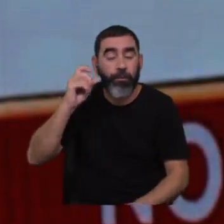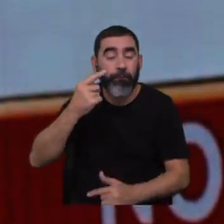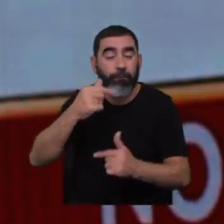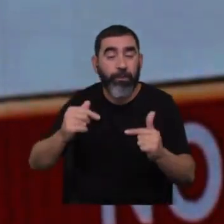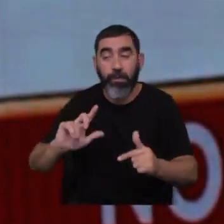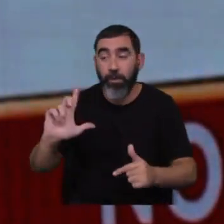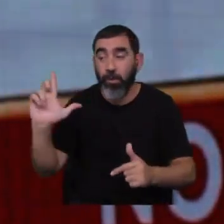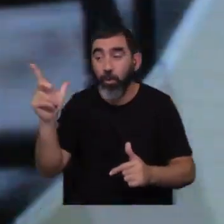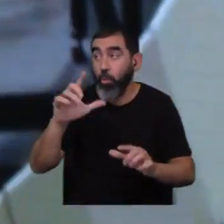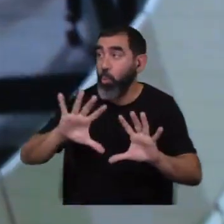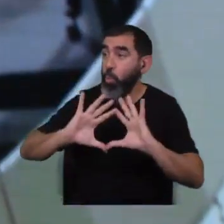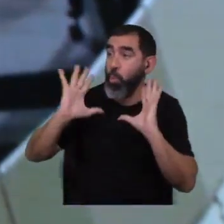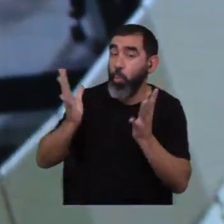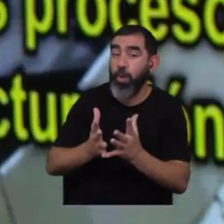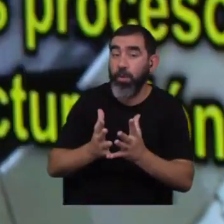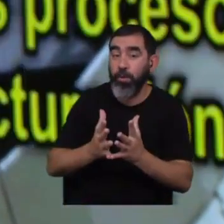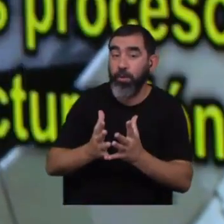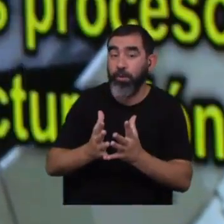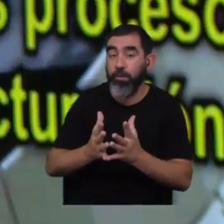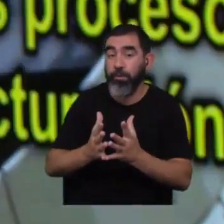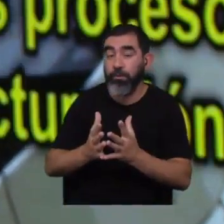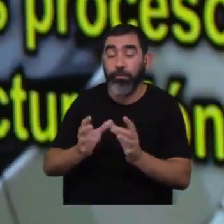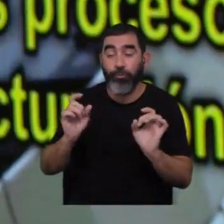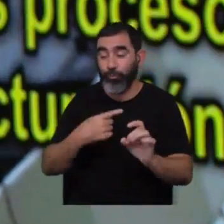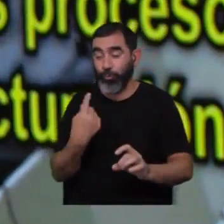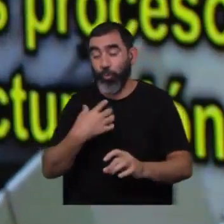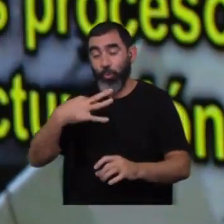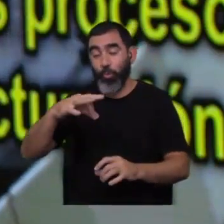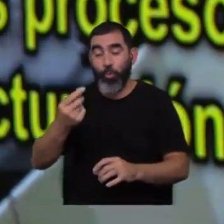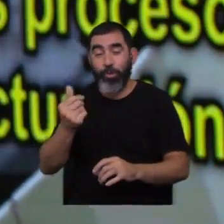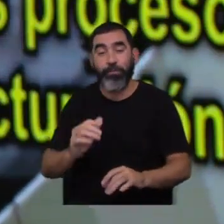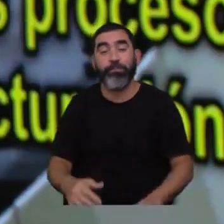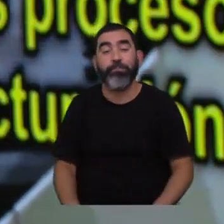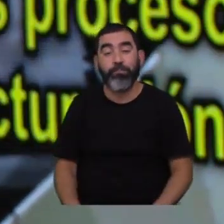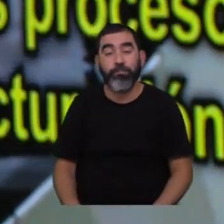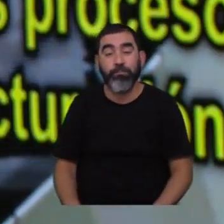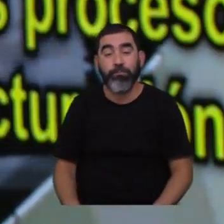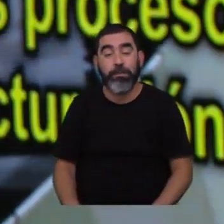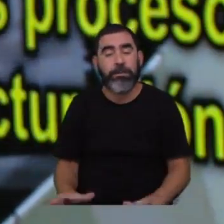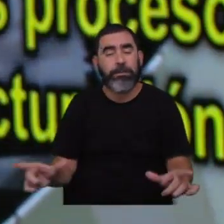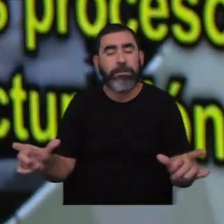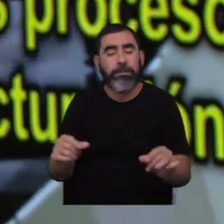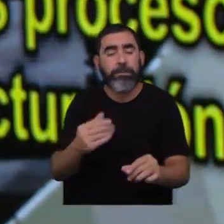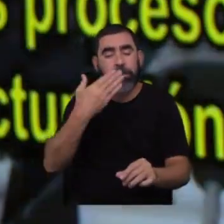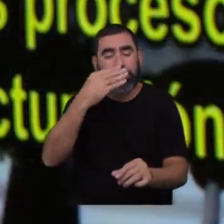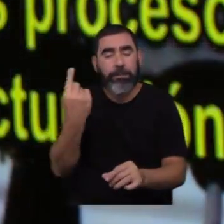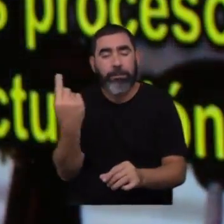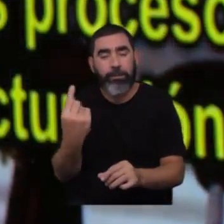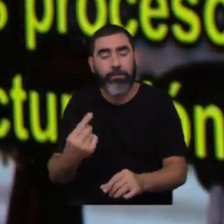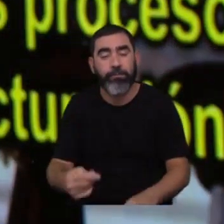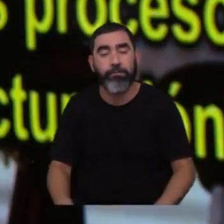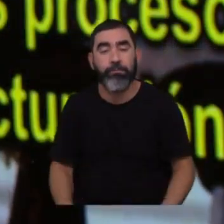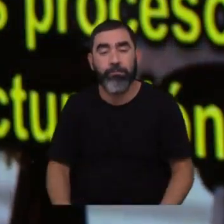que no existe en otro lado, te sacás de encima la variable precio. Exactamente. Guillermo, para terminar, en el último minuto que nos